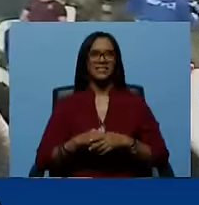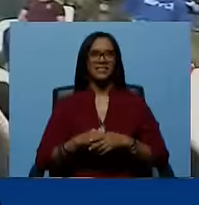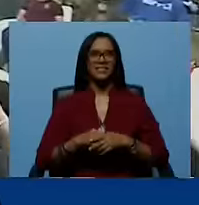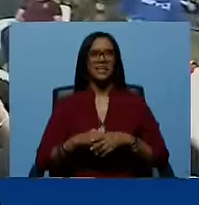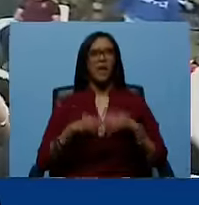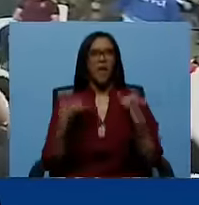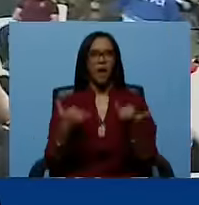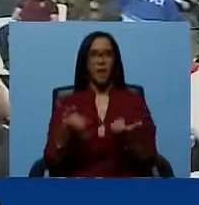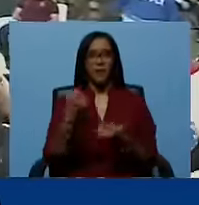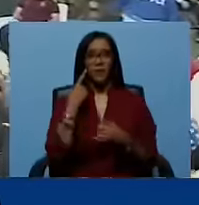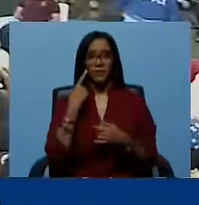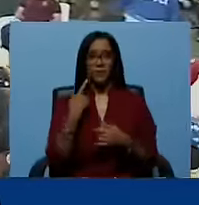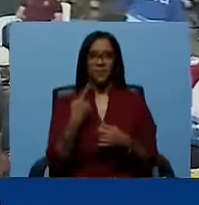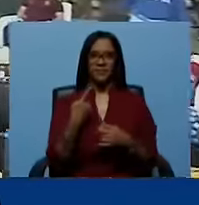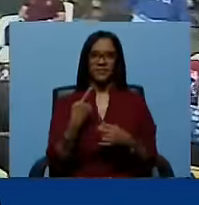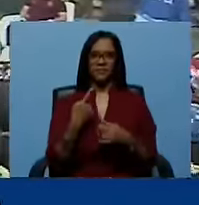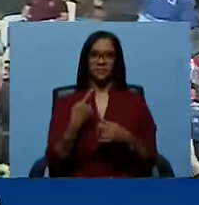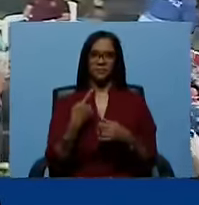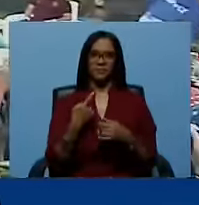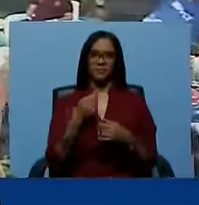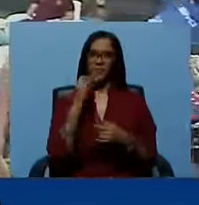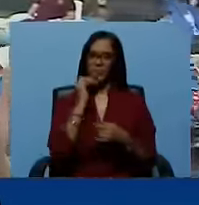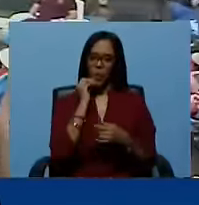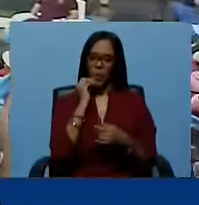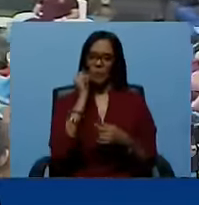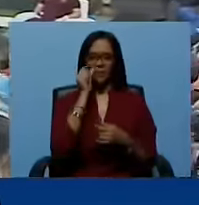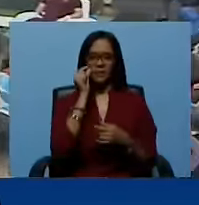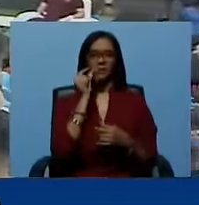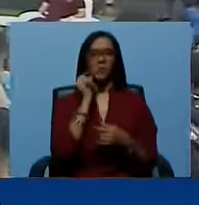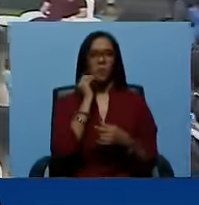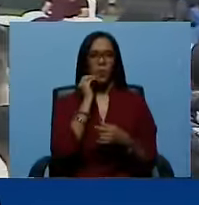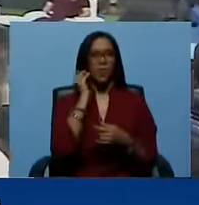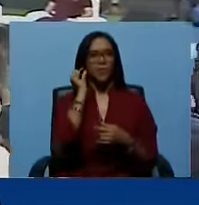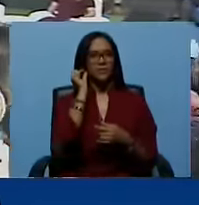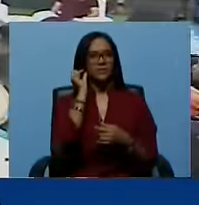Ahora, fíjense ustedes, muchachos, muchachas.